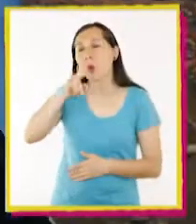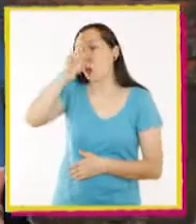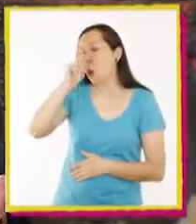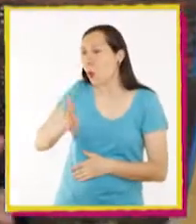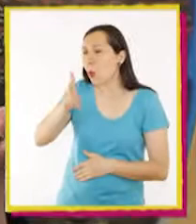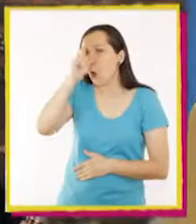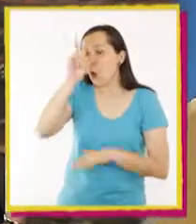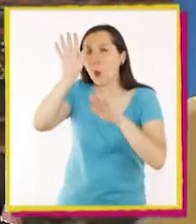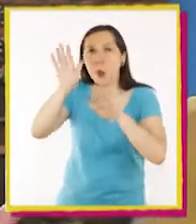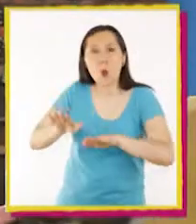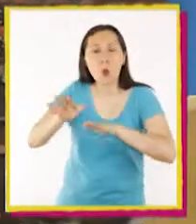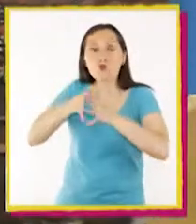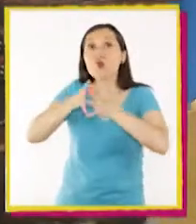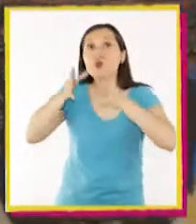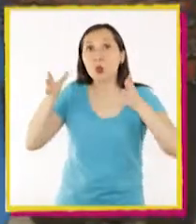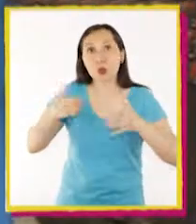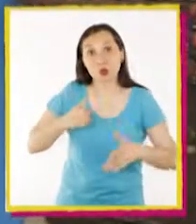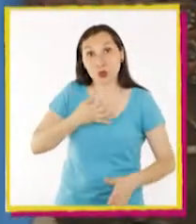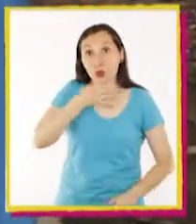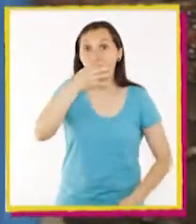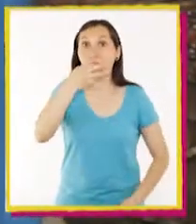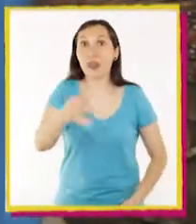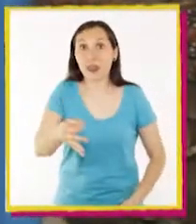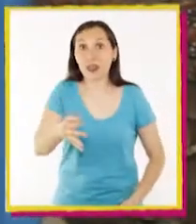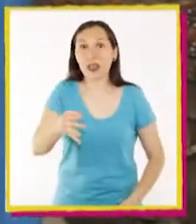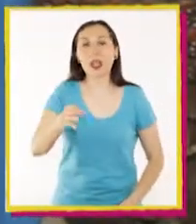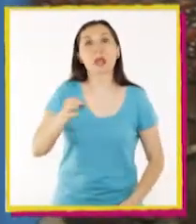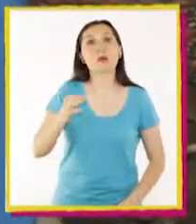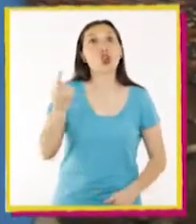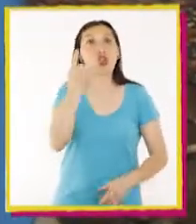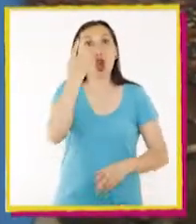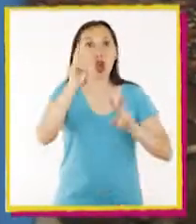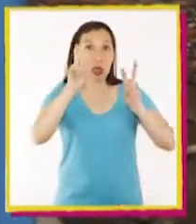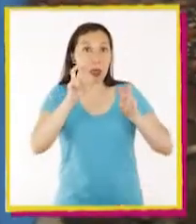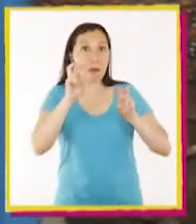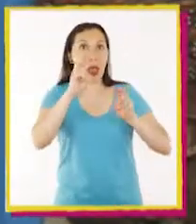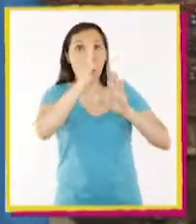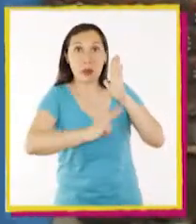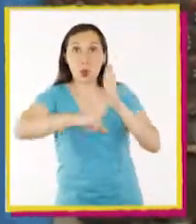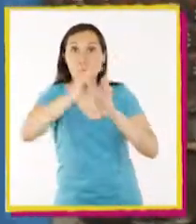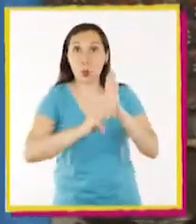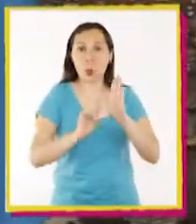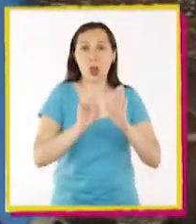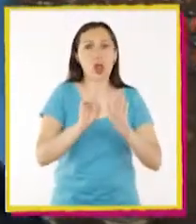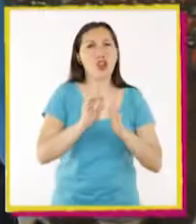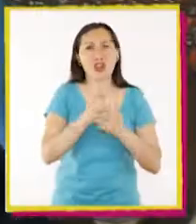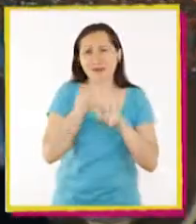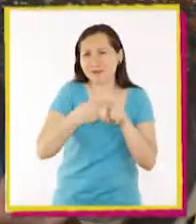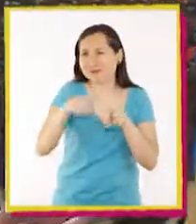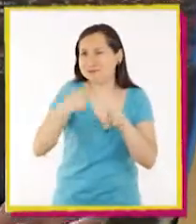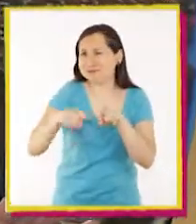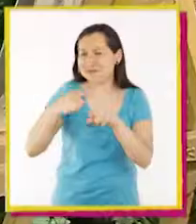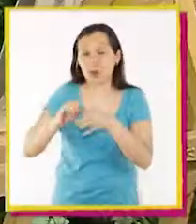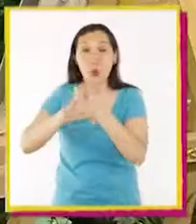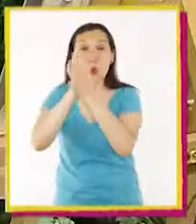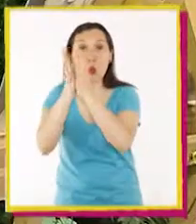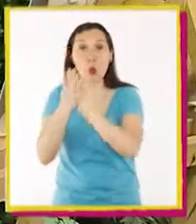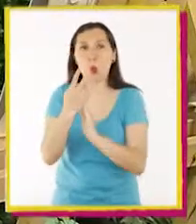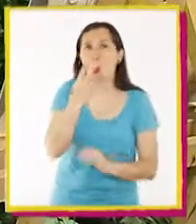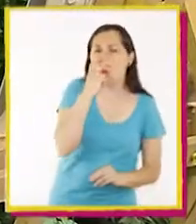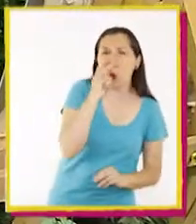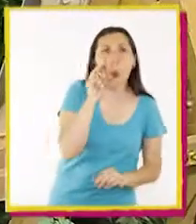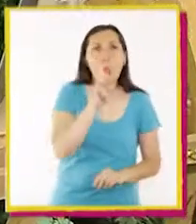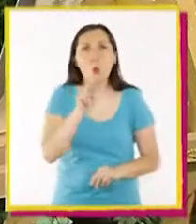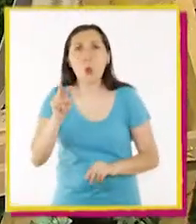lo admiro mucho. Como les conté, no solo hacía pintura, hacía de todo.